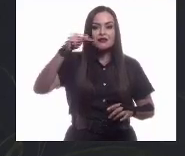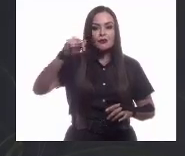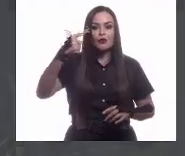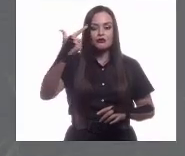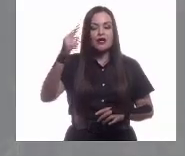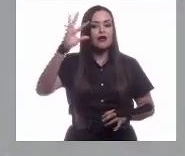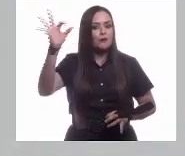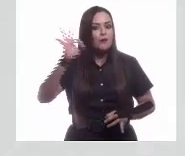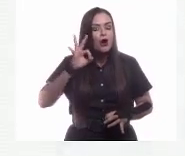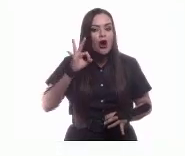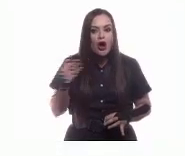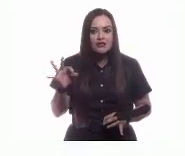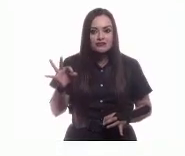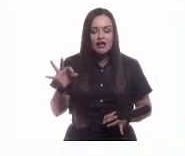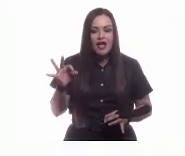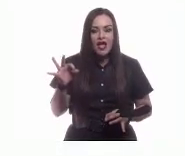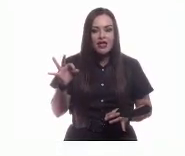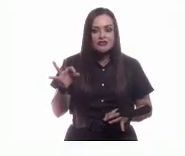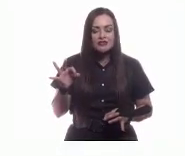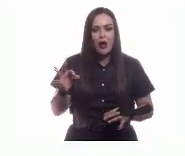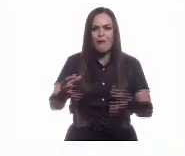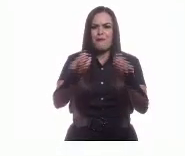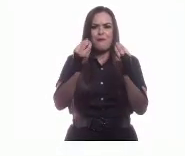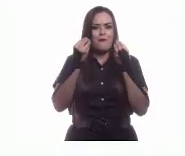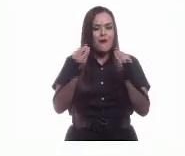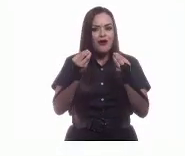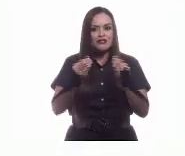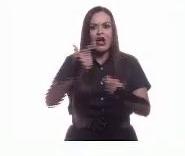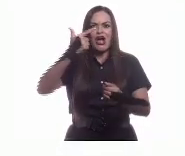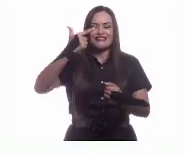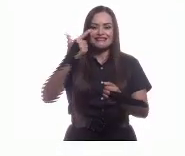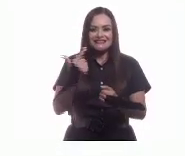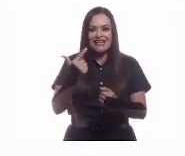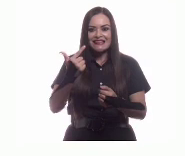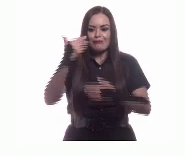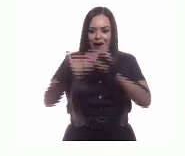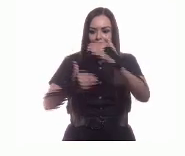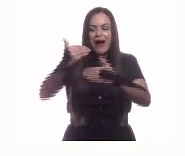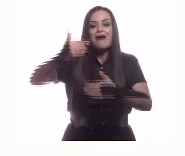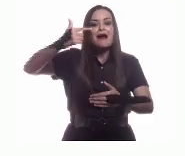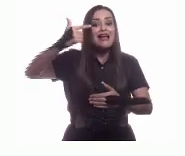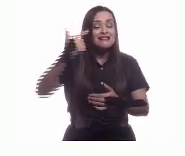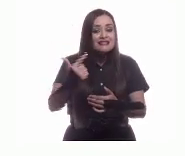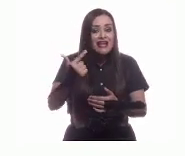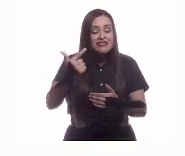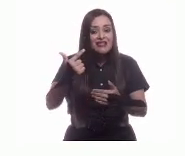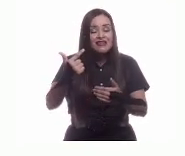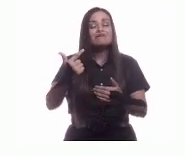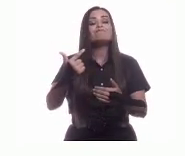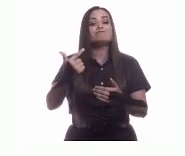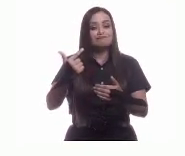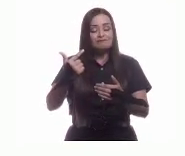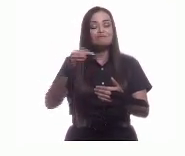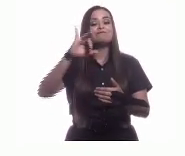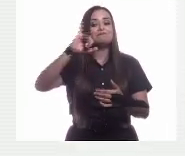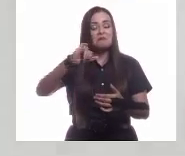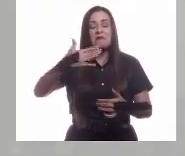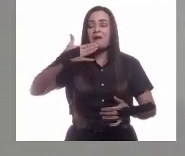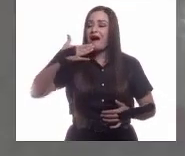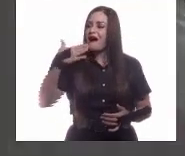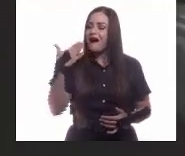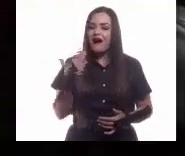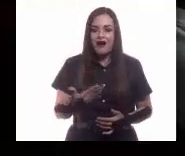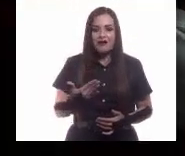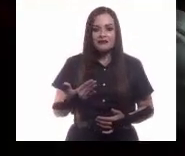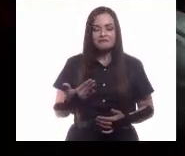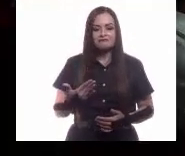13.7%, 7 veces más, subrayo, 7 veces más que el promedio nacional, lo que sin